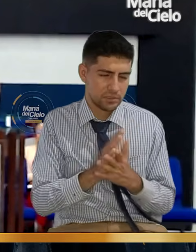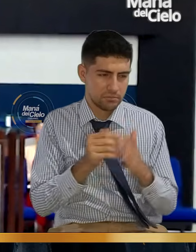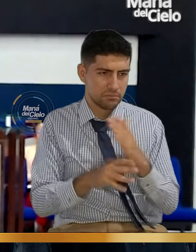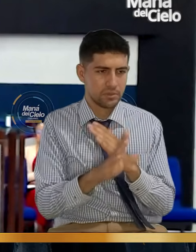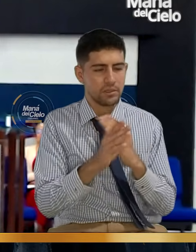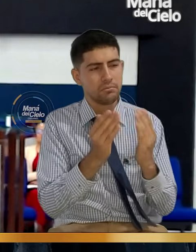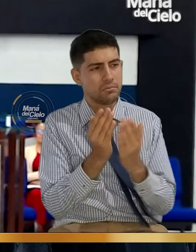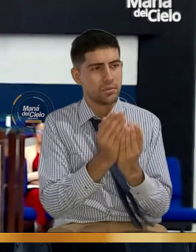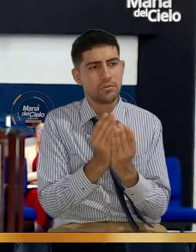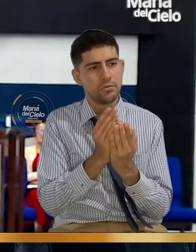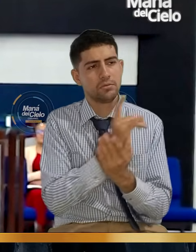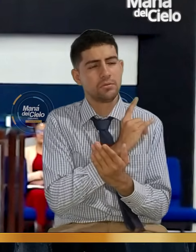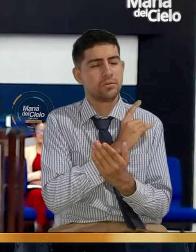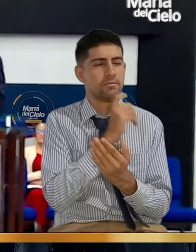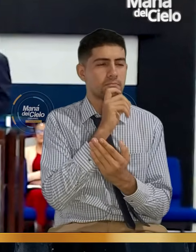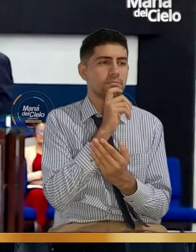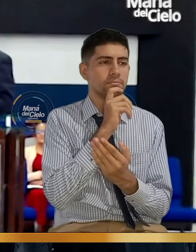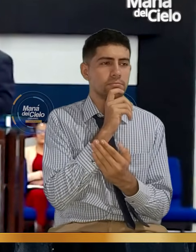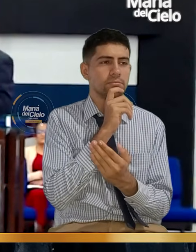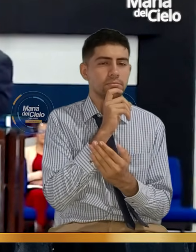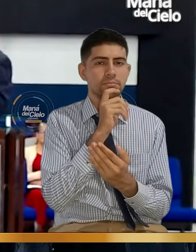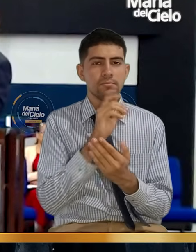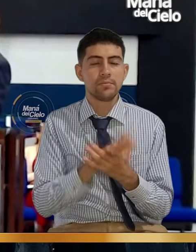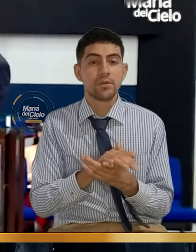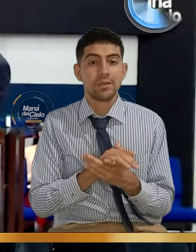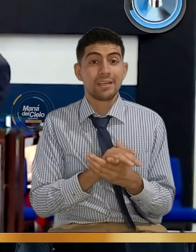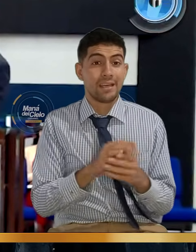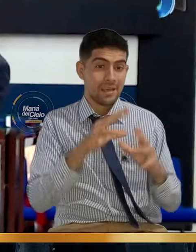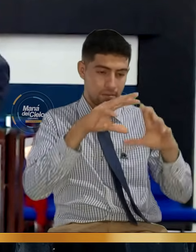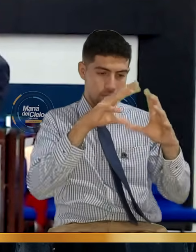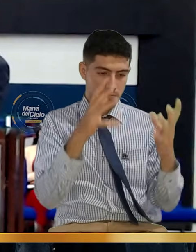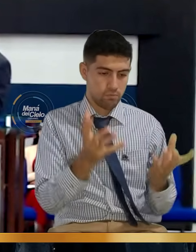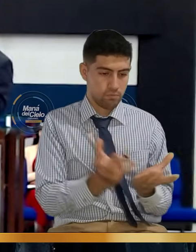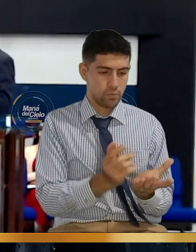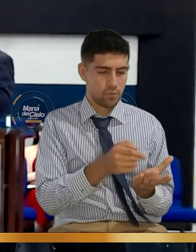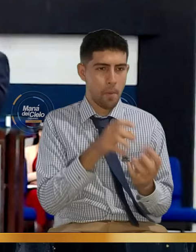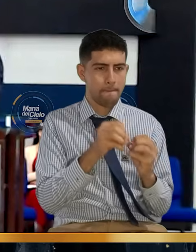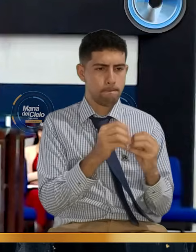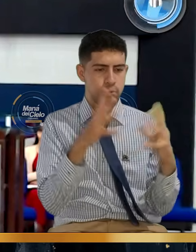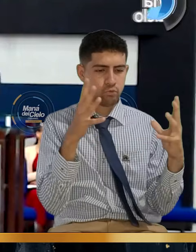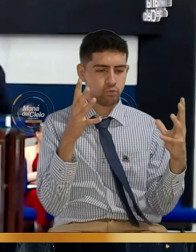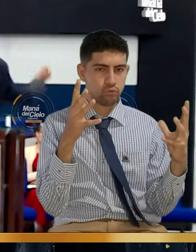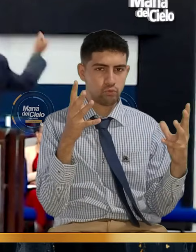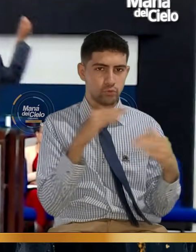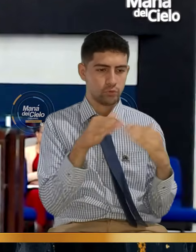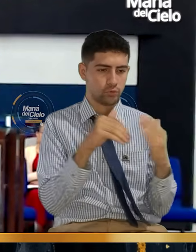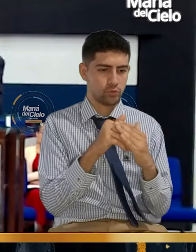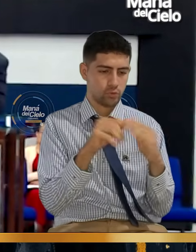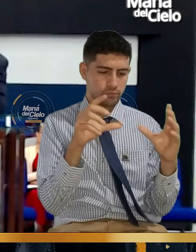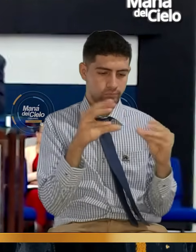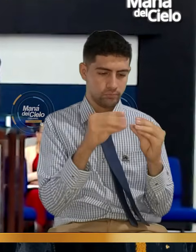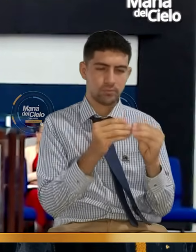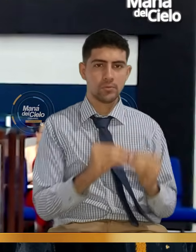un pedazo de barro en el patio de la universidad. Cogí un pedazo de barro en mi mano. Y le dije, bueno, profe, una explosión es esto. Y estrellé